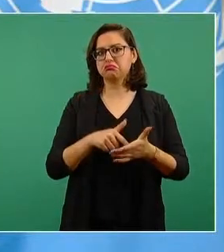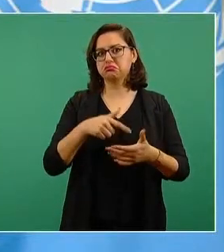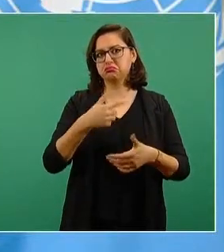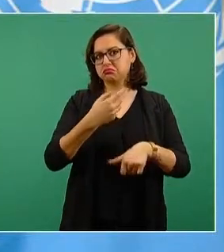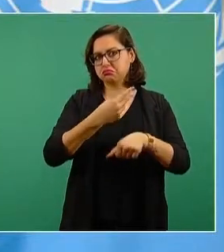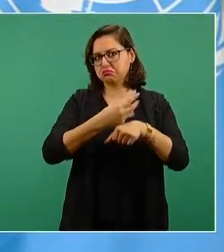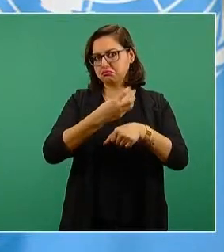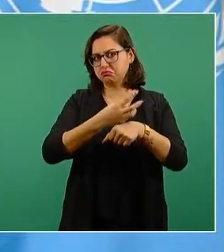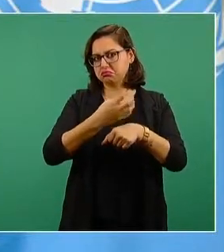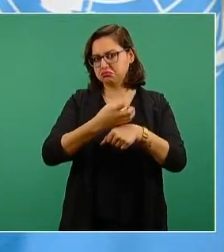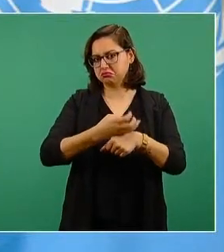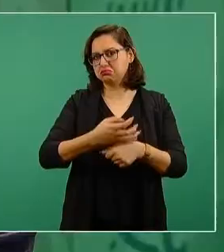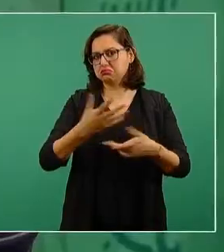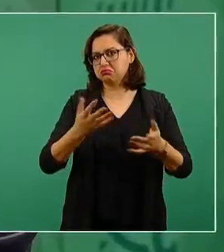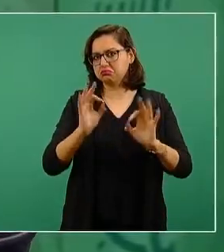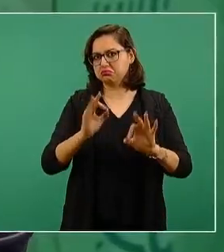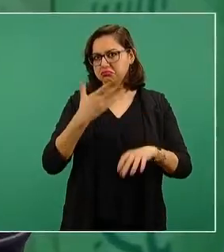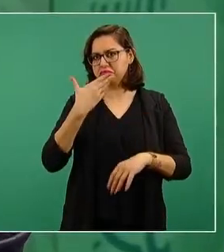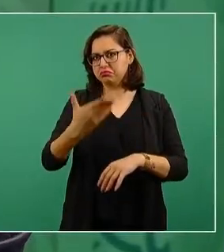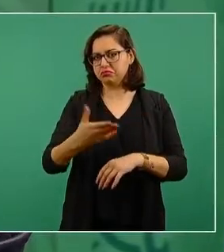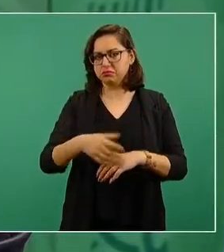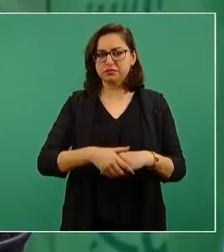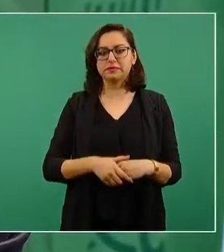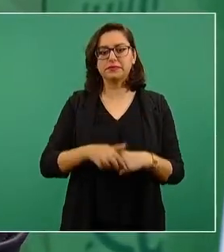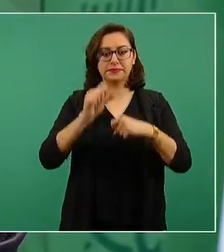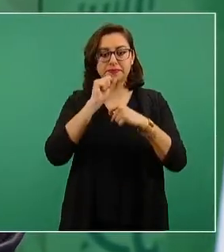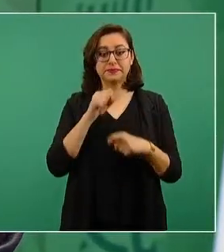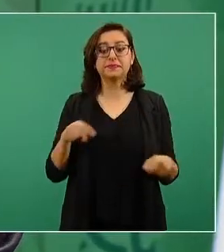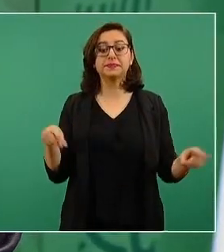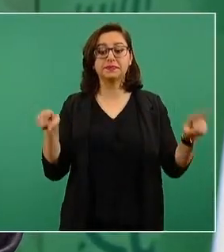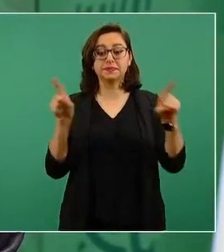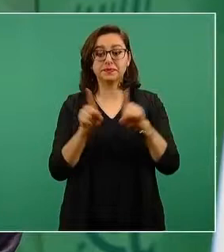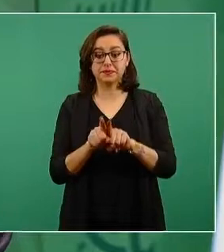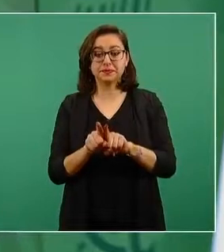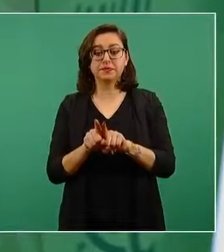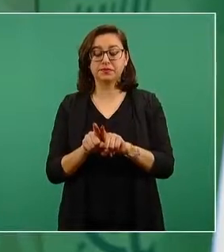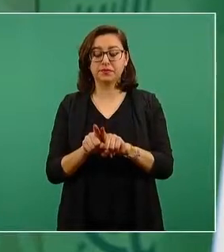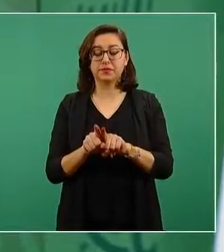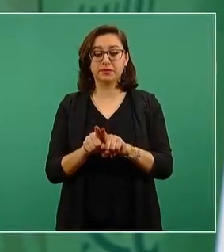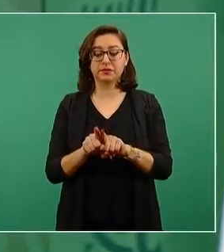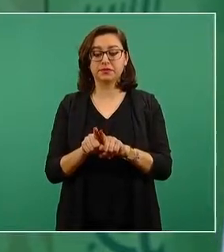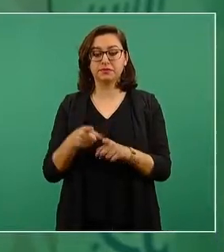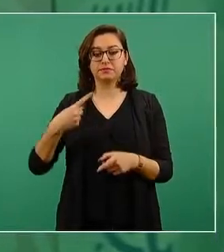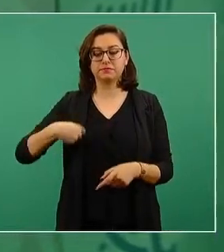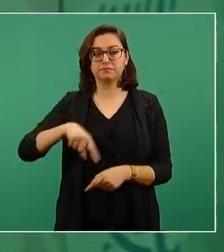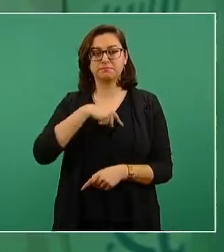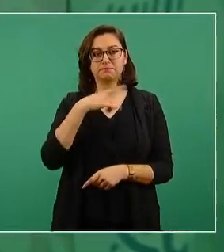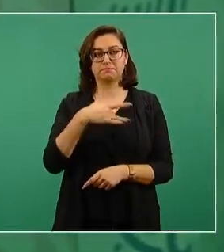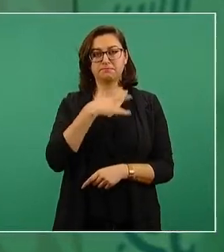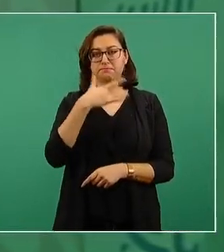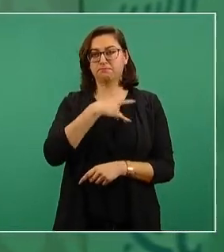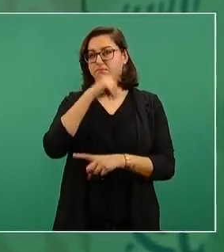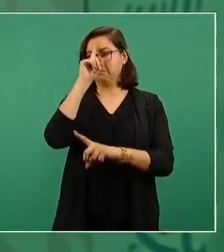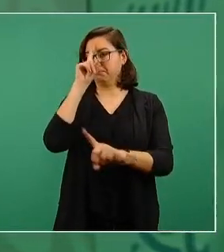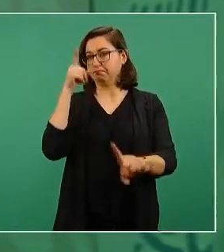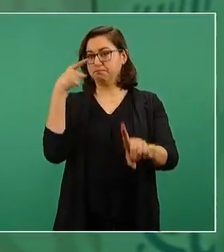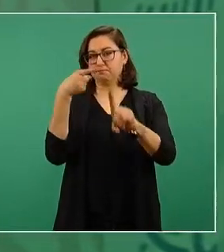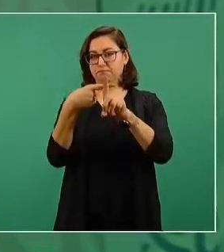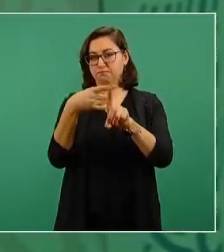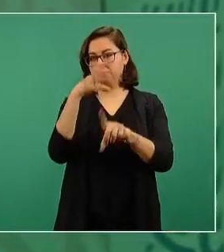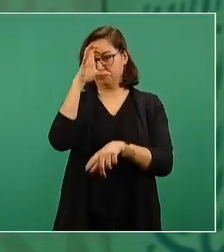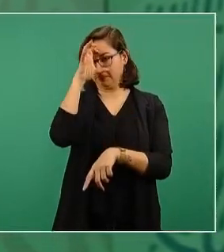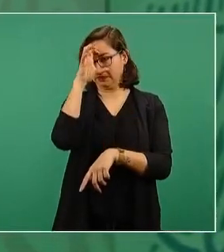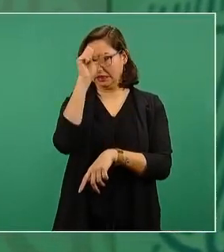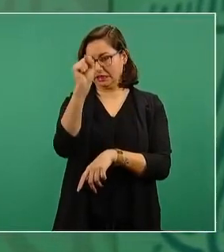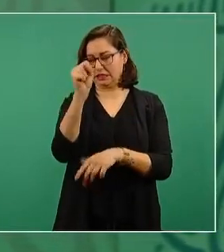también en esta concepción de transformar y de ir al fondo,